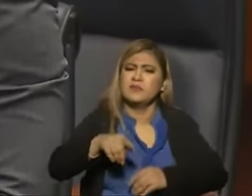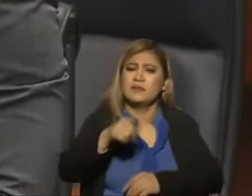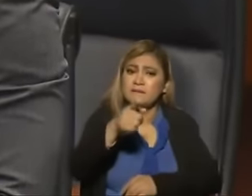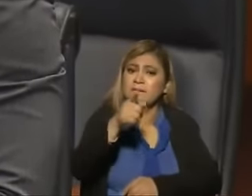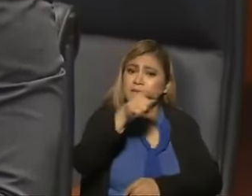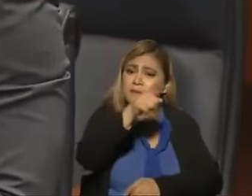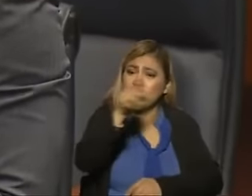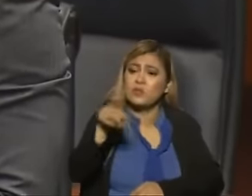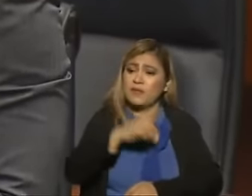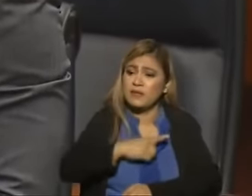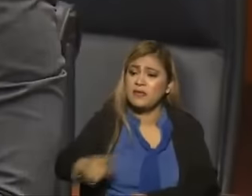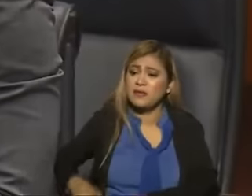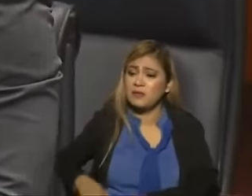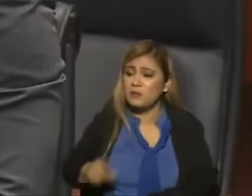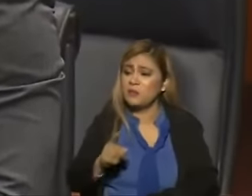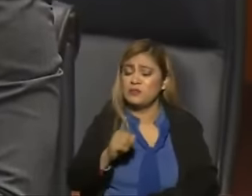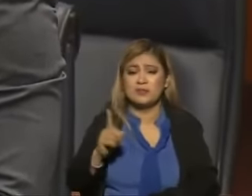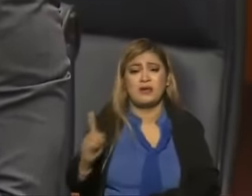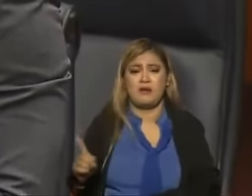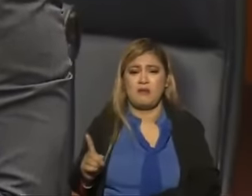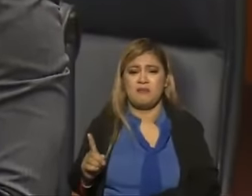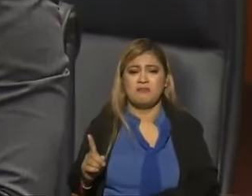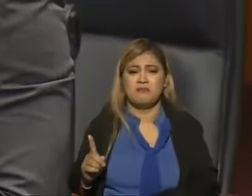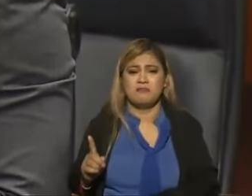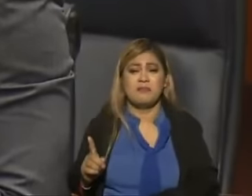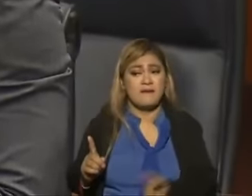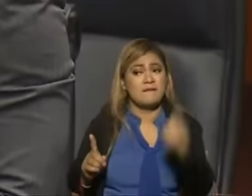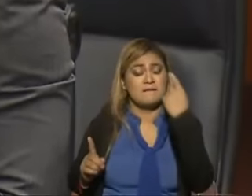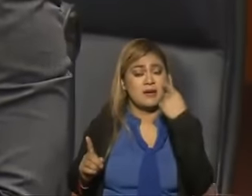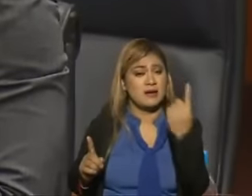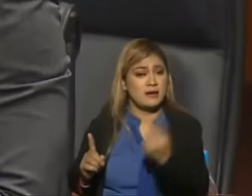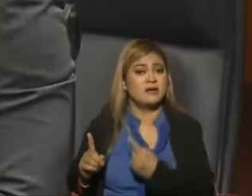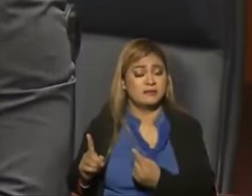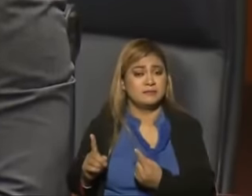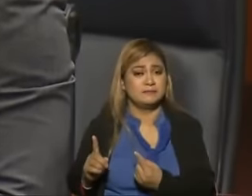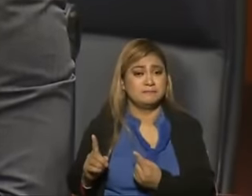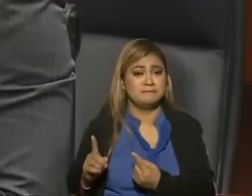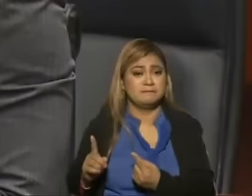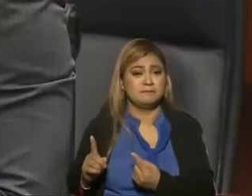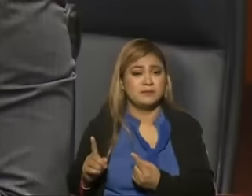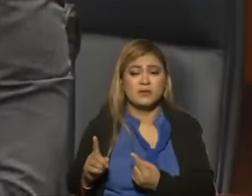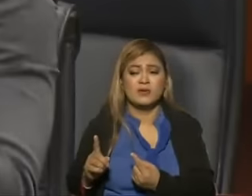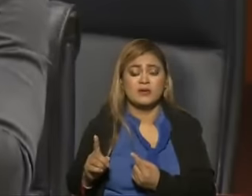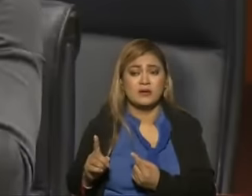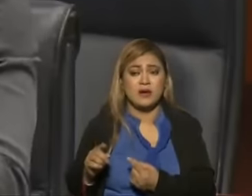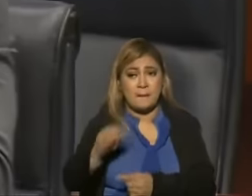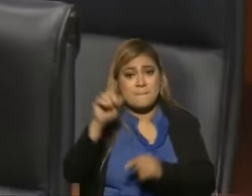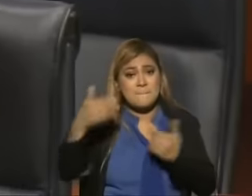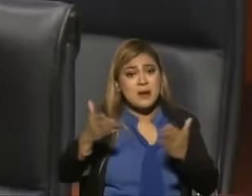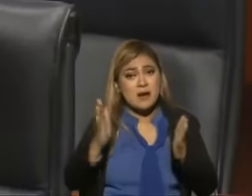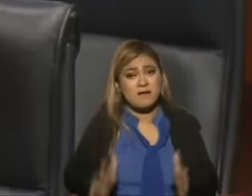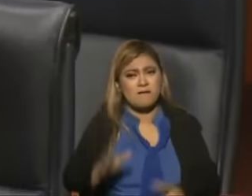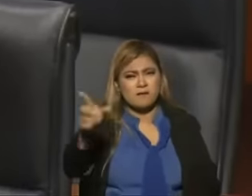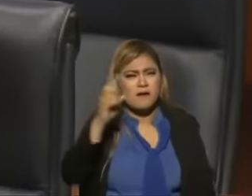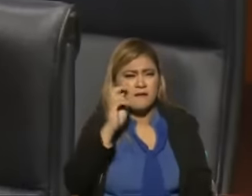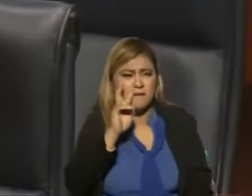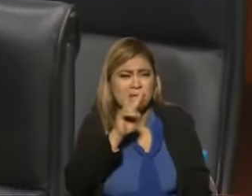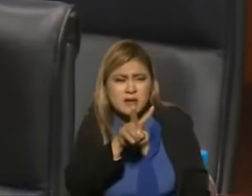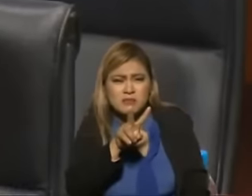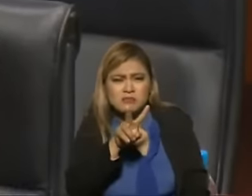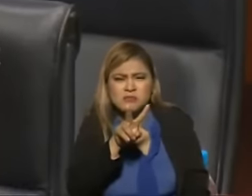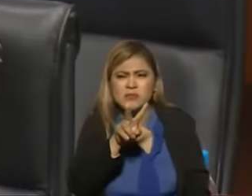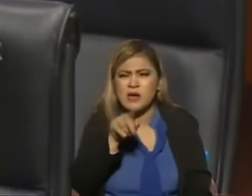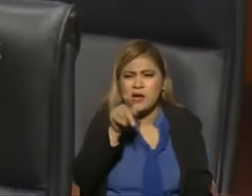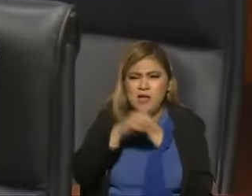cómo votan sus diputados, para que pasen lista de cómo votan sus diputados. Si así votan con el proyecto